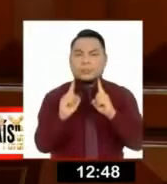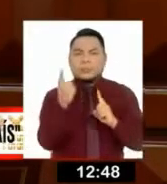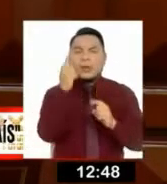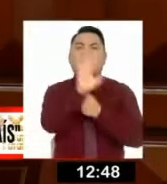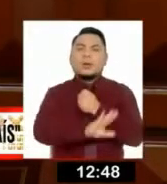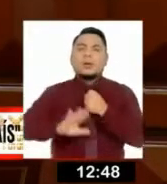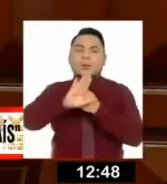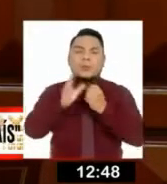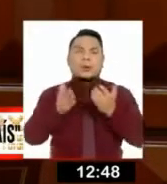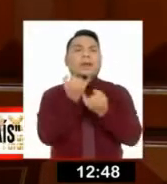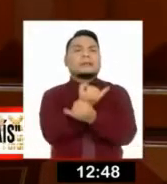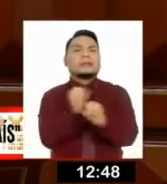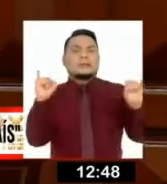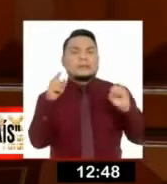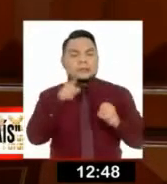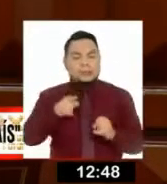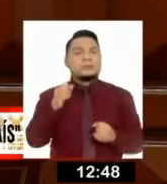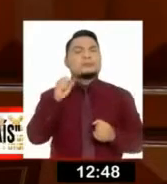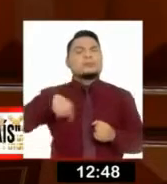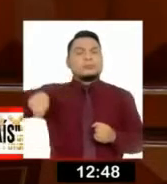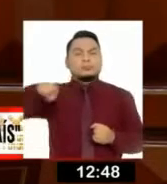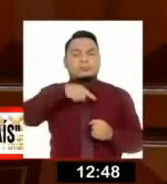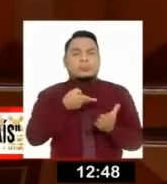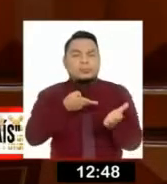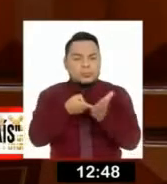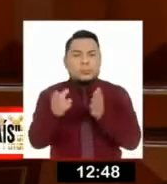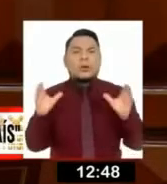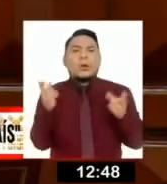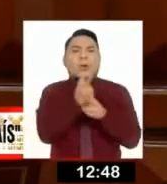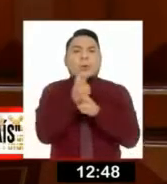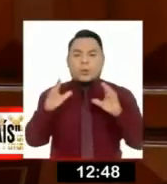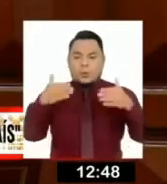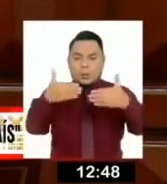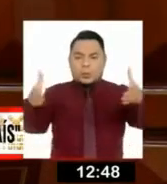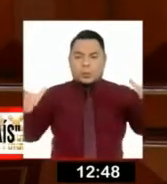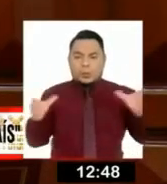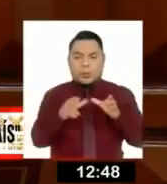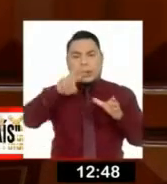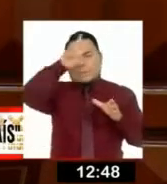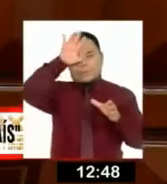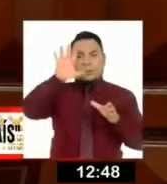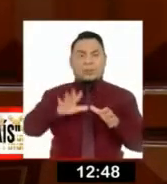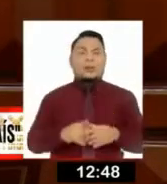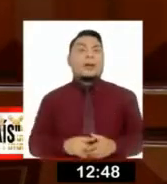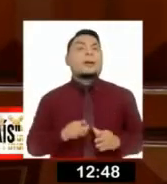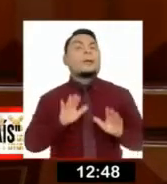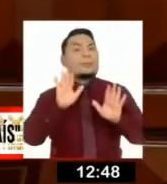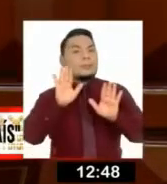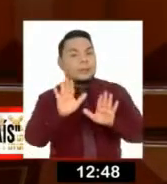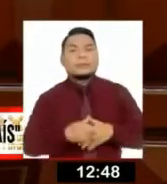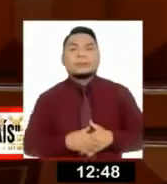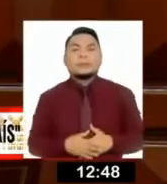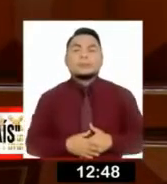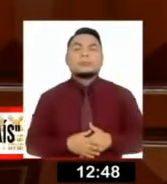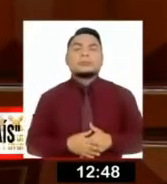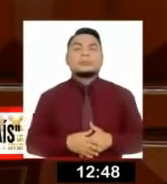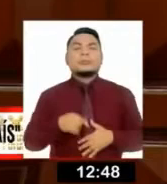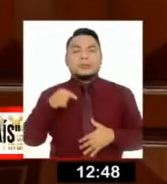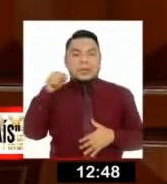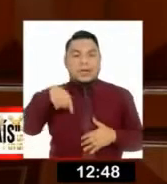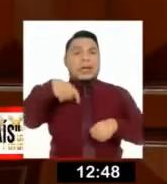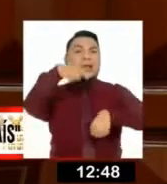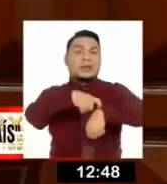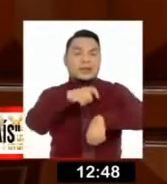de garantizar la independencia, la soberanía y la integridad territorial de la República. Sin embargo, en